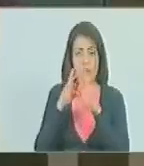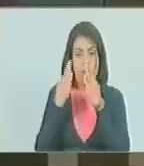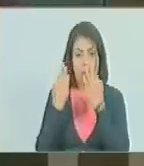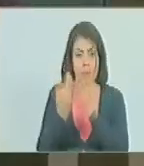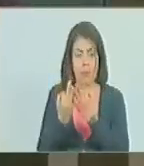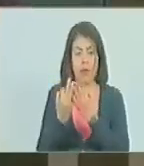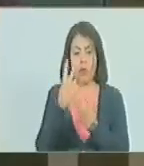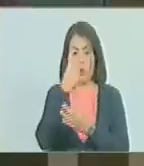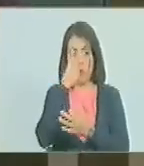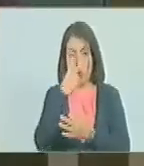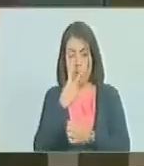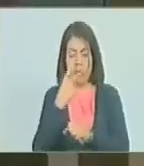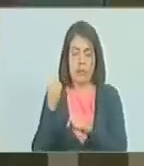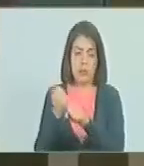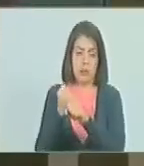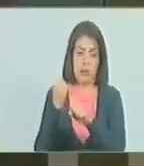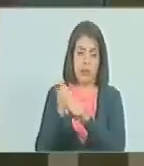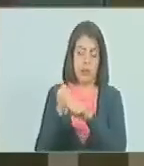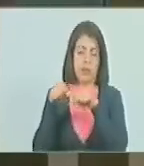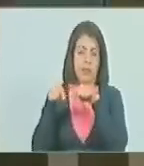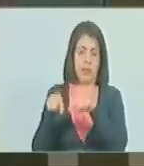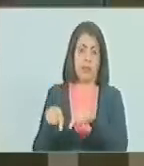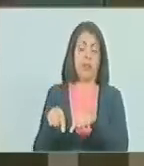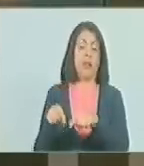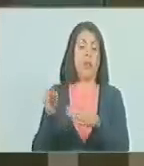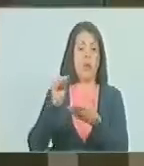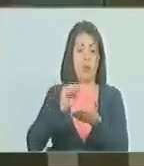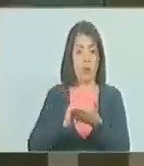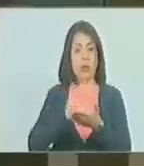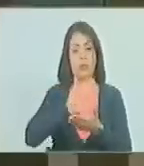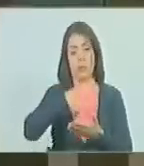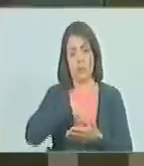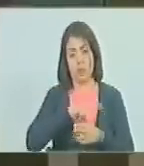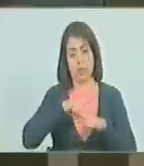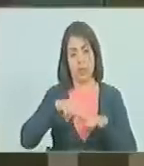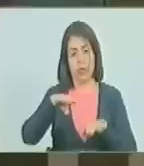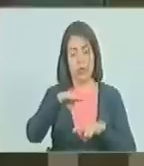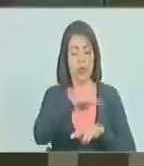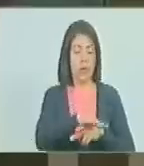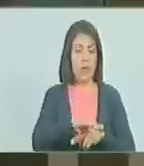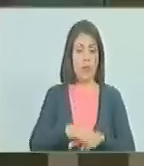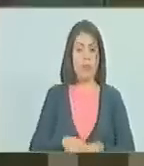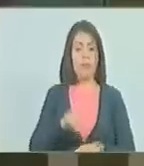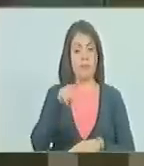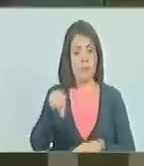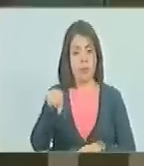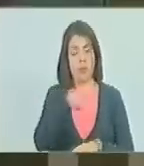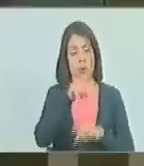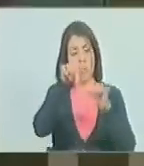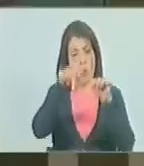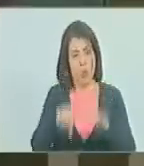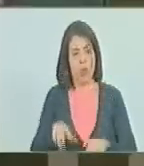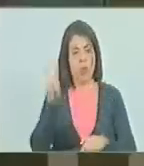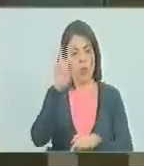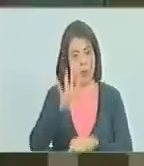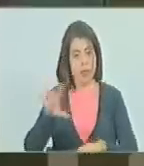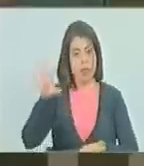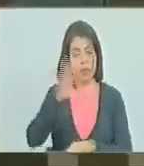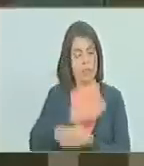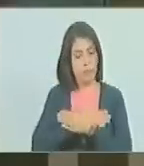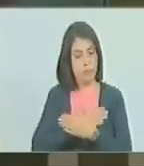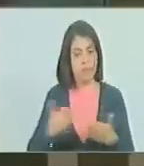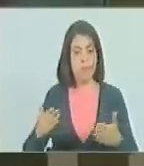producto a la pobreza estén trabajando. Insisto, nuestros niños, nuestras niñas como aquí en Venezuela, merece